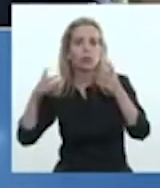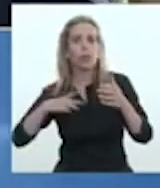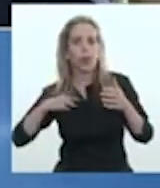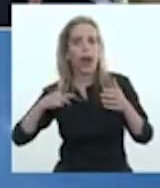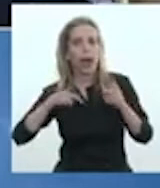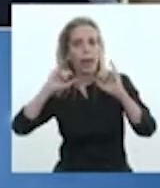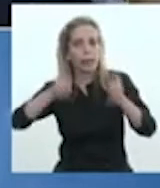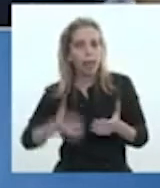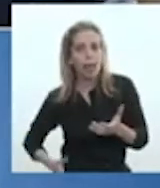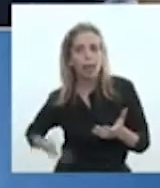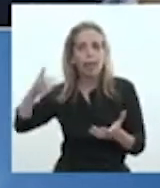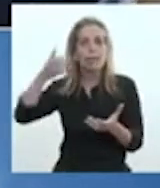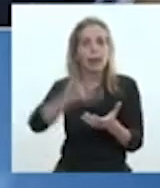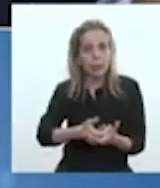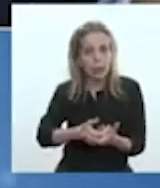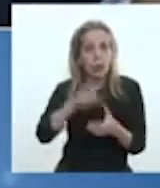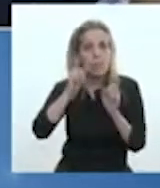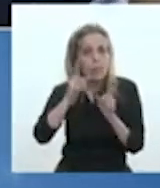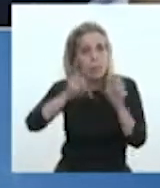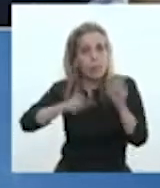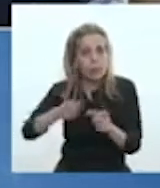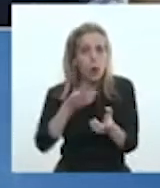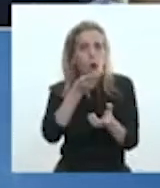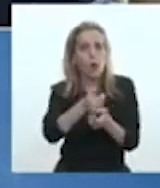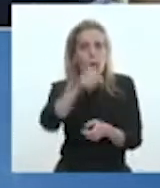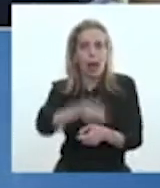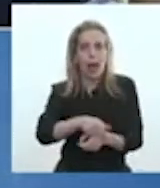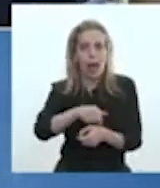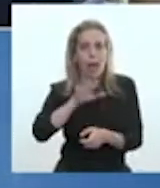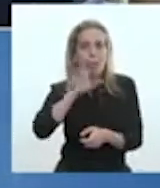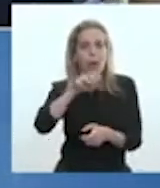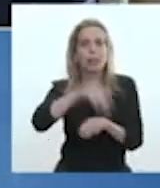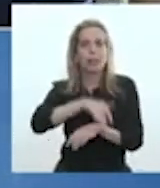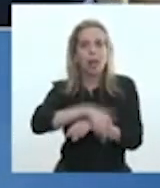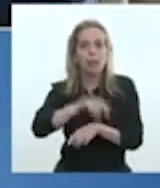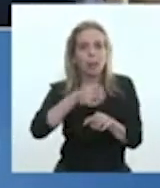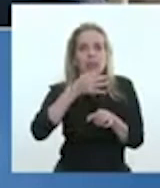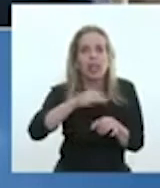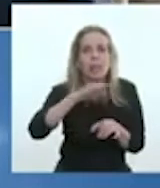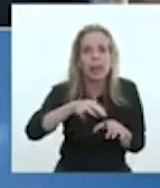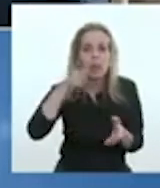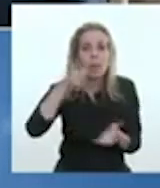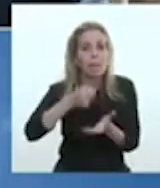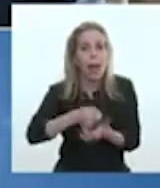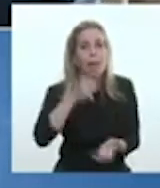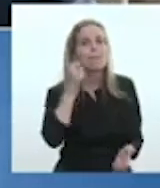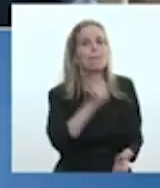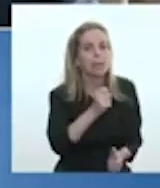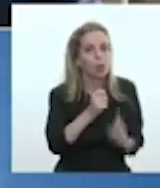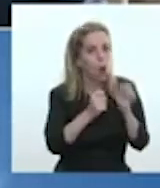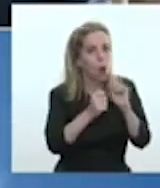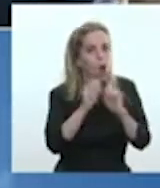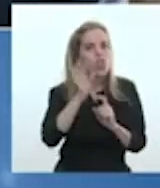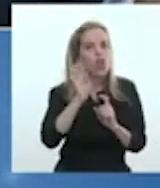están comprando en nuestra provincia eso también es una oportunidad que nos ha dado pandemia de demostrar que